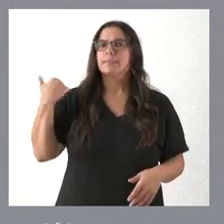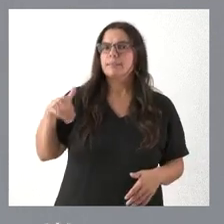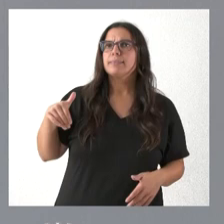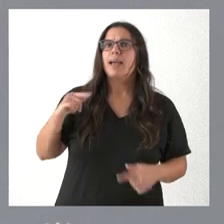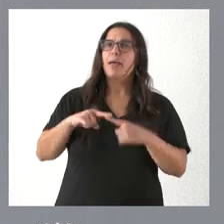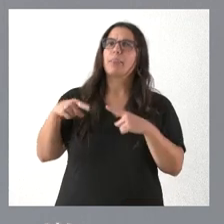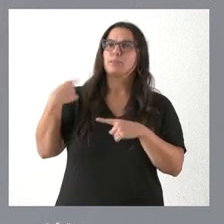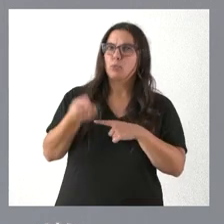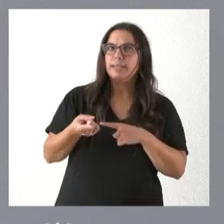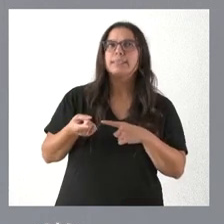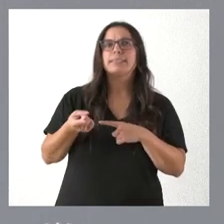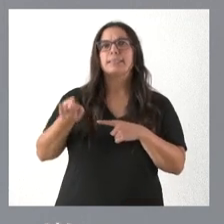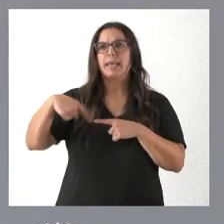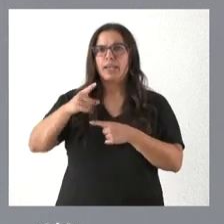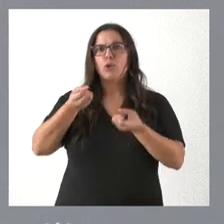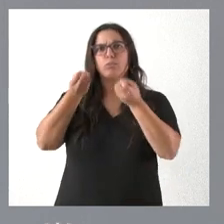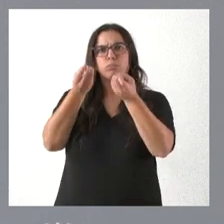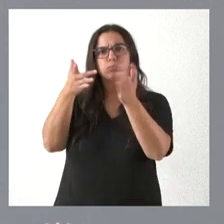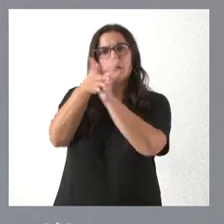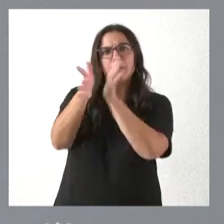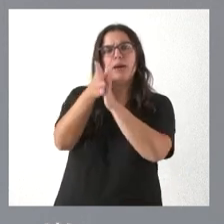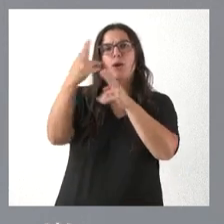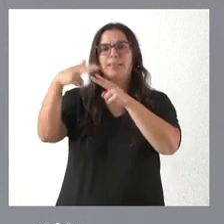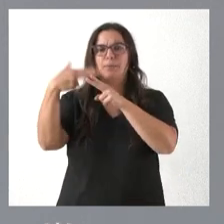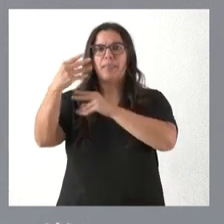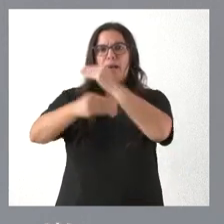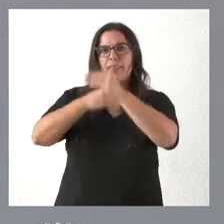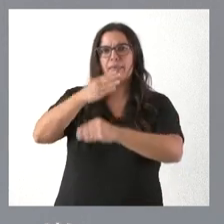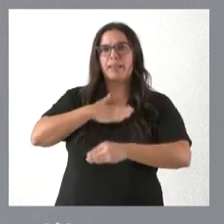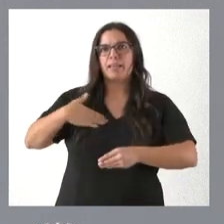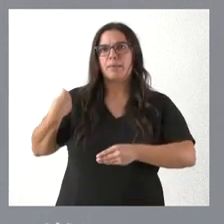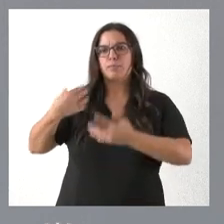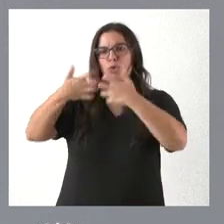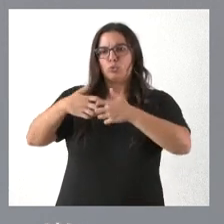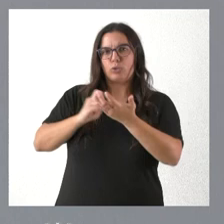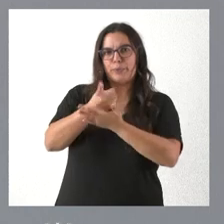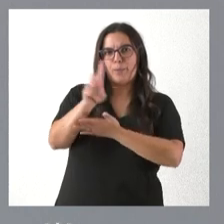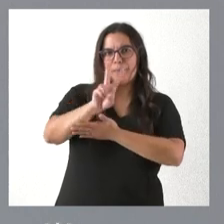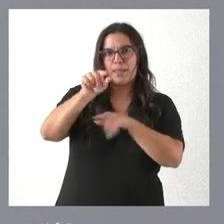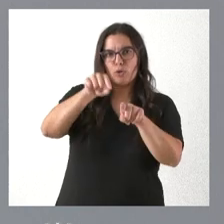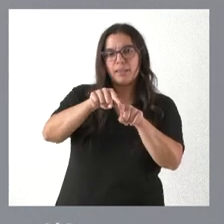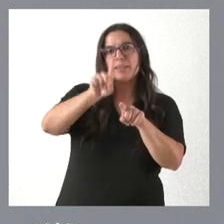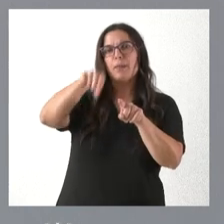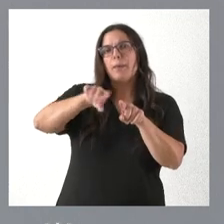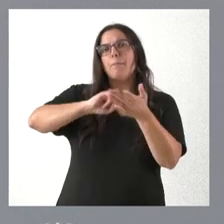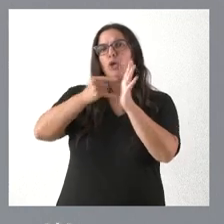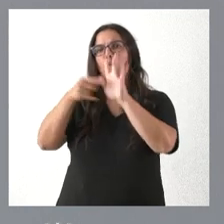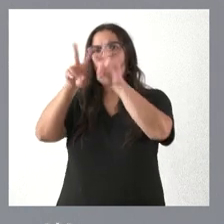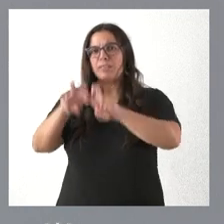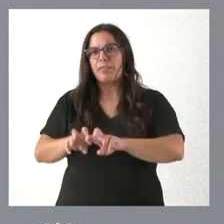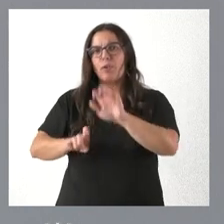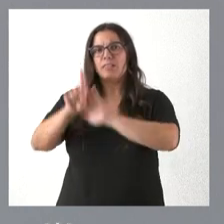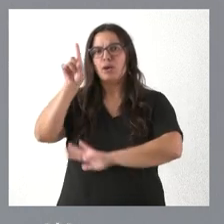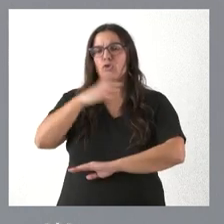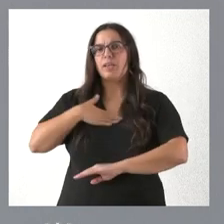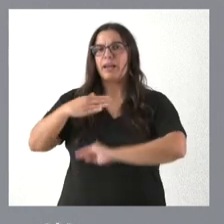posteriormente tanto con las actividades que pretenden desarrollar en el plano Industrial en Valladolid como con los proyectos de investigación y desarrollo